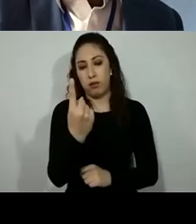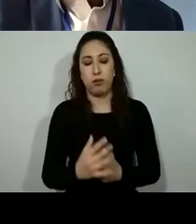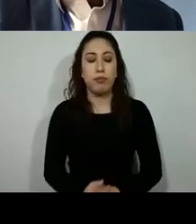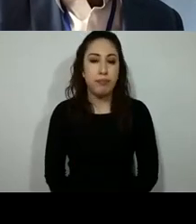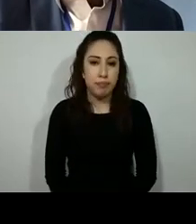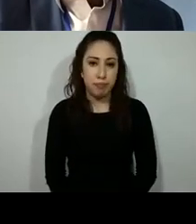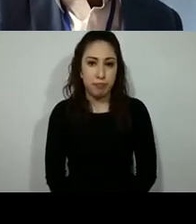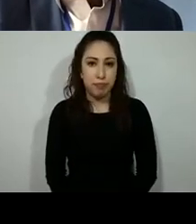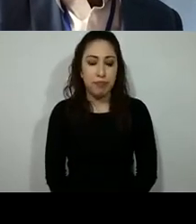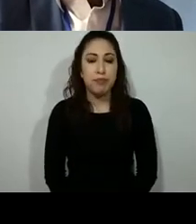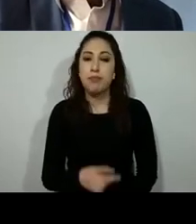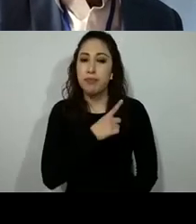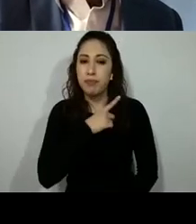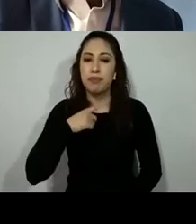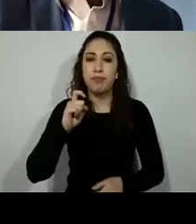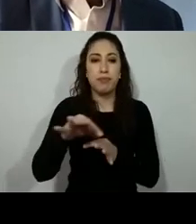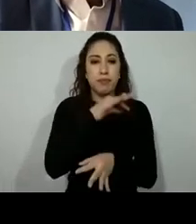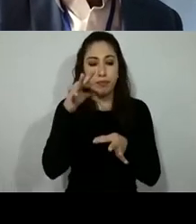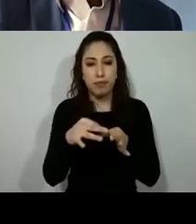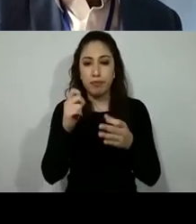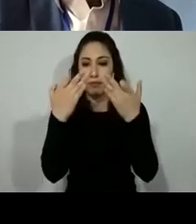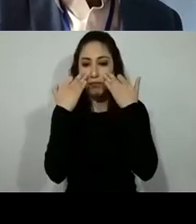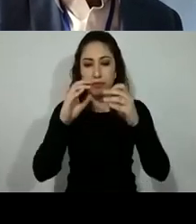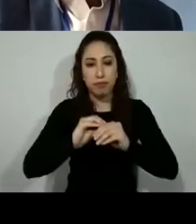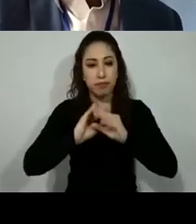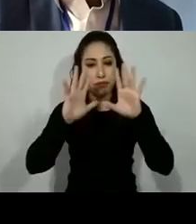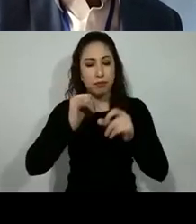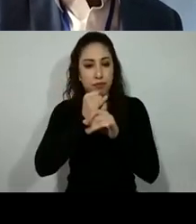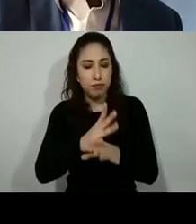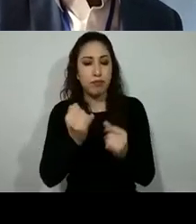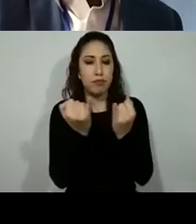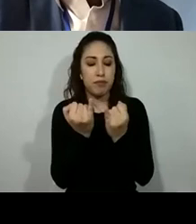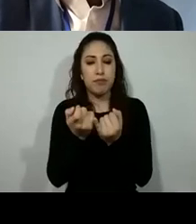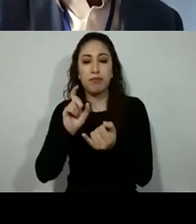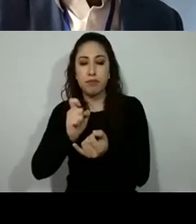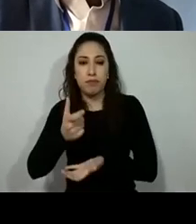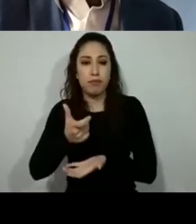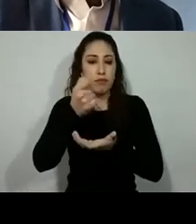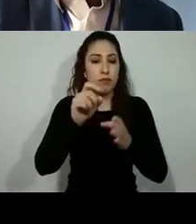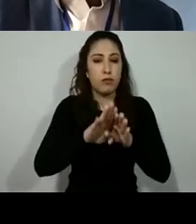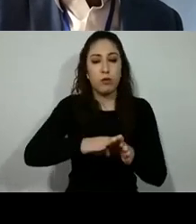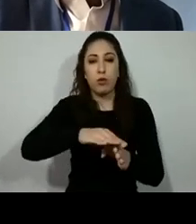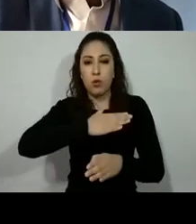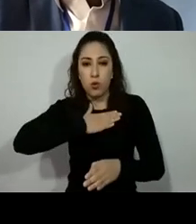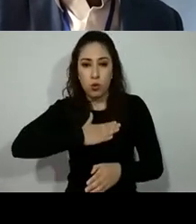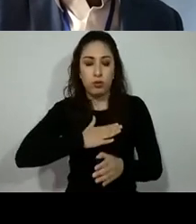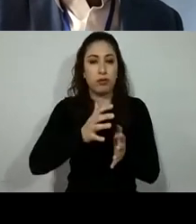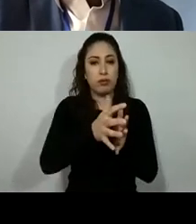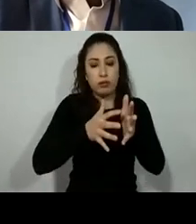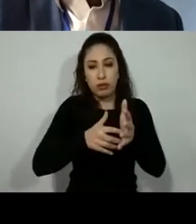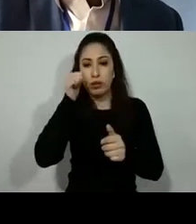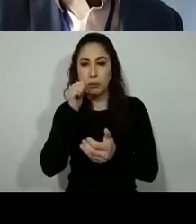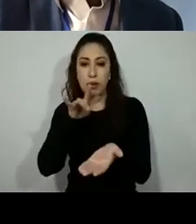los principios de eficiencia y transparencia en la asignación de los recursos públicos, como usted lo dijo, siempre en beneficio de las y